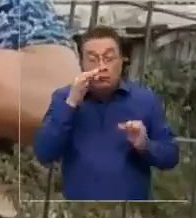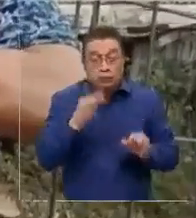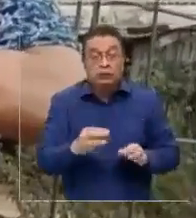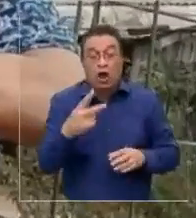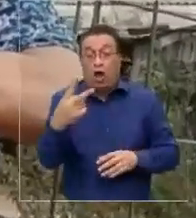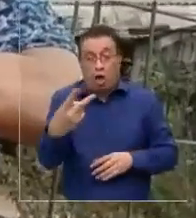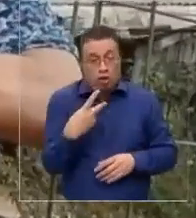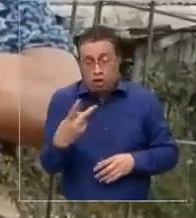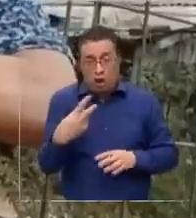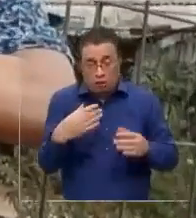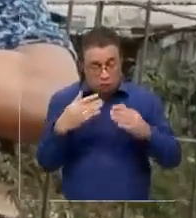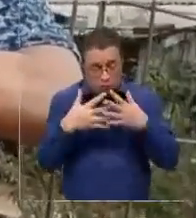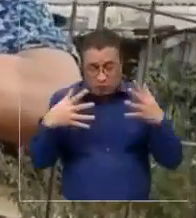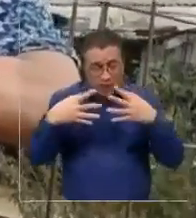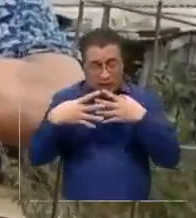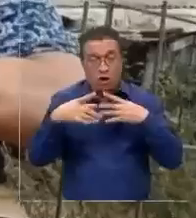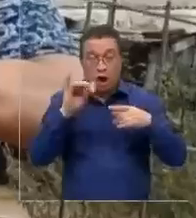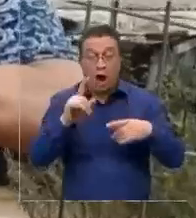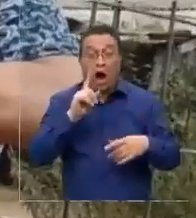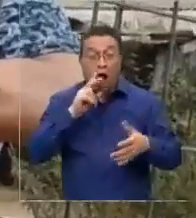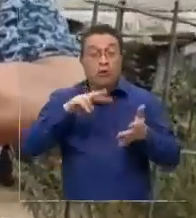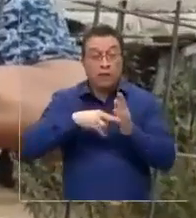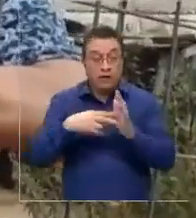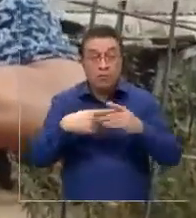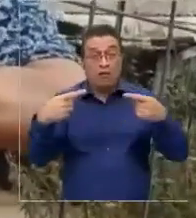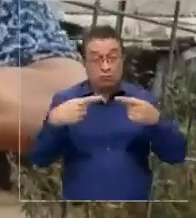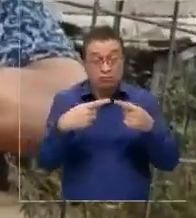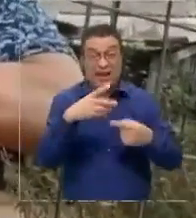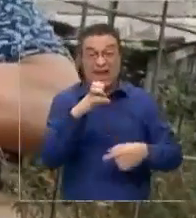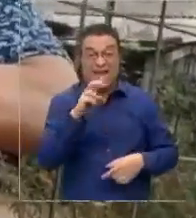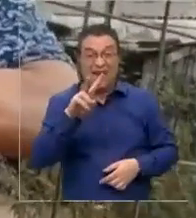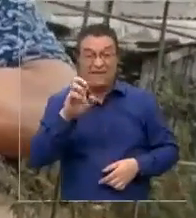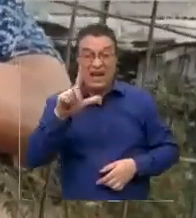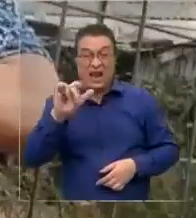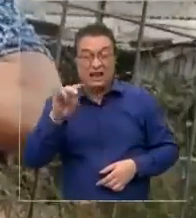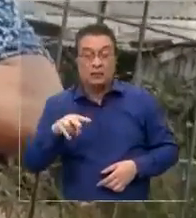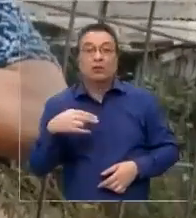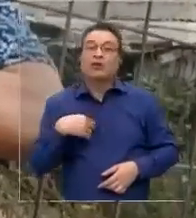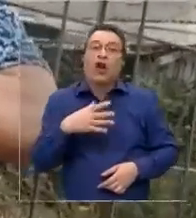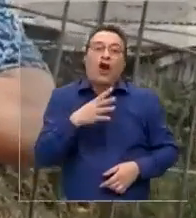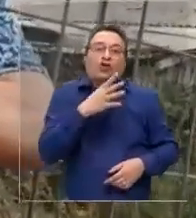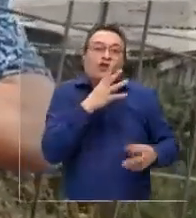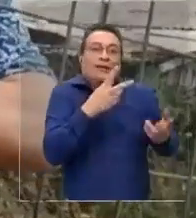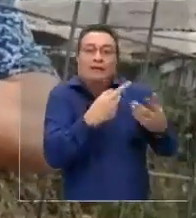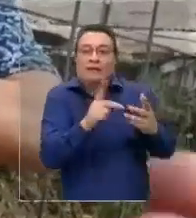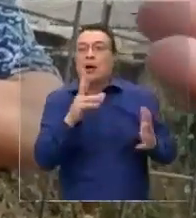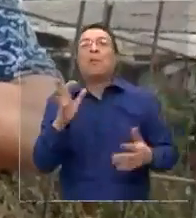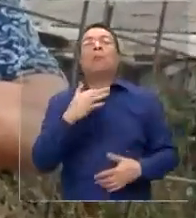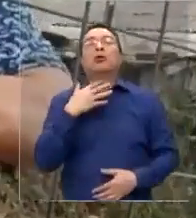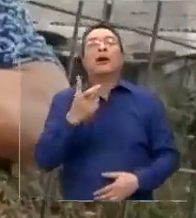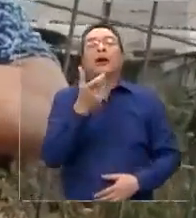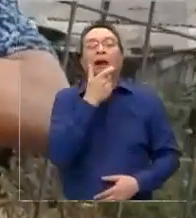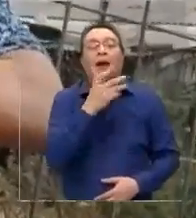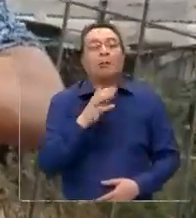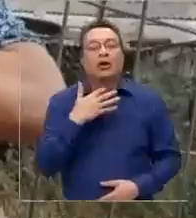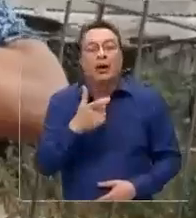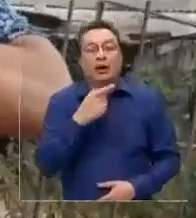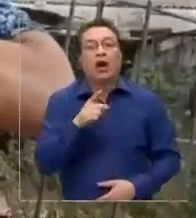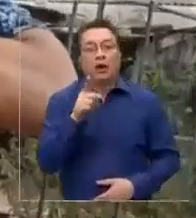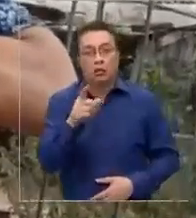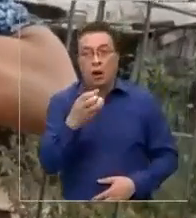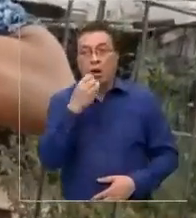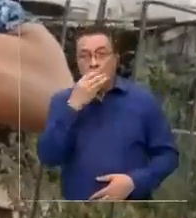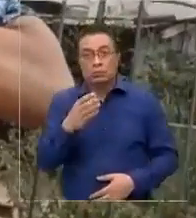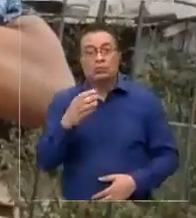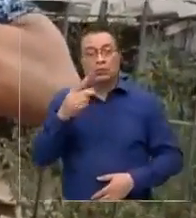dos, transparentemente. Sí, ¿alguna vez tuvieron un problema, una pelea por Evelyn? Yo que sepa, no sé. ¿Y por qué se rió entonces? ¿Por qué me dijo eso? Es que porque usted le dijo el